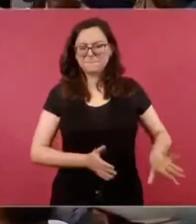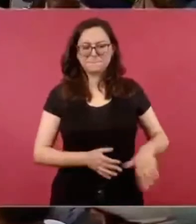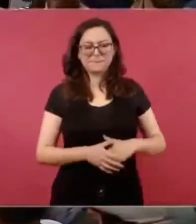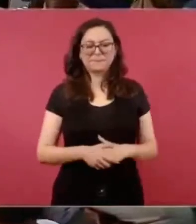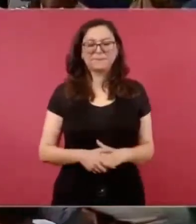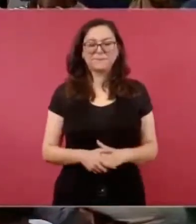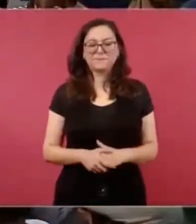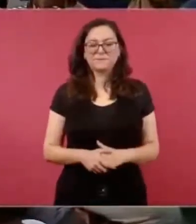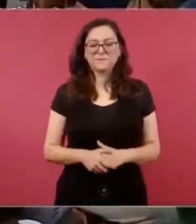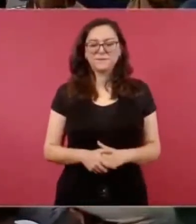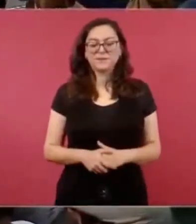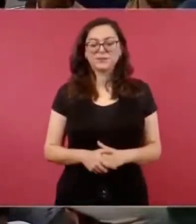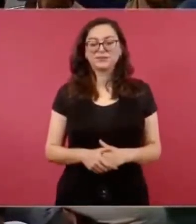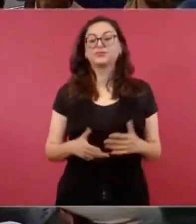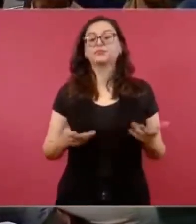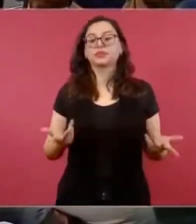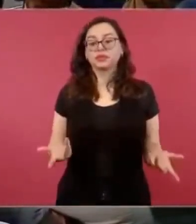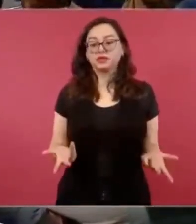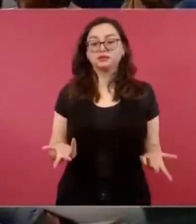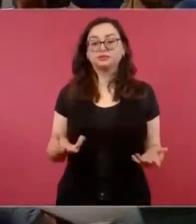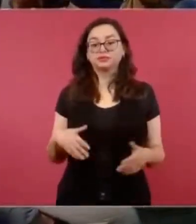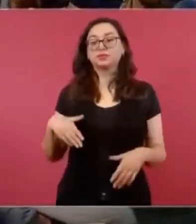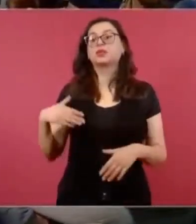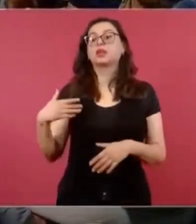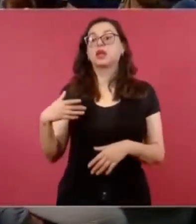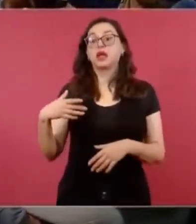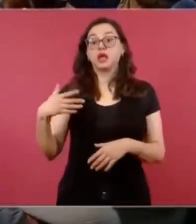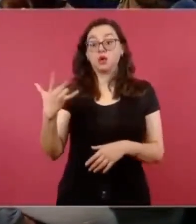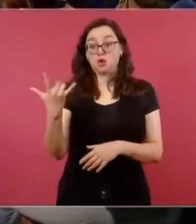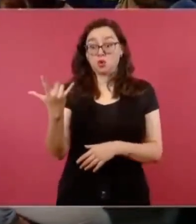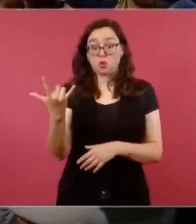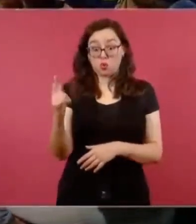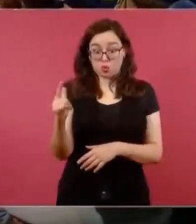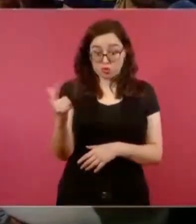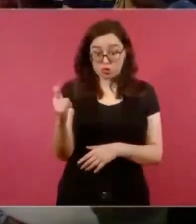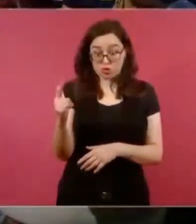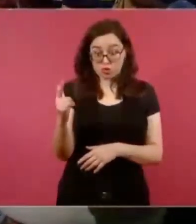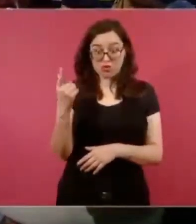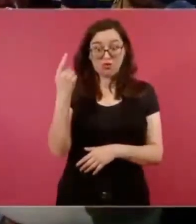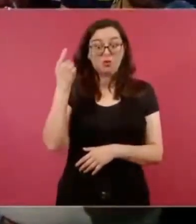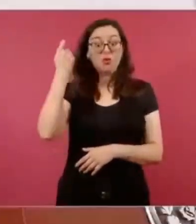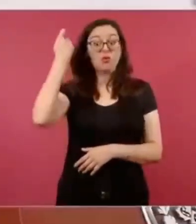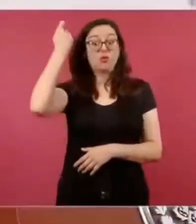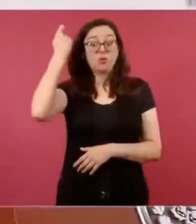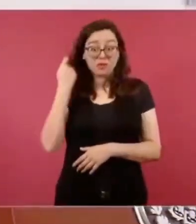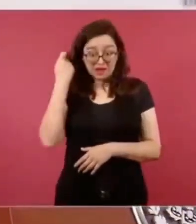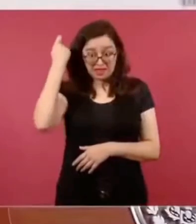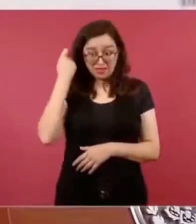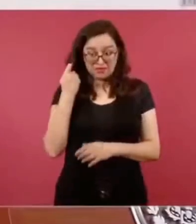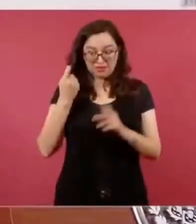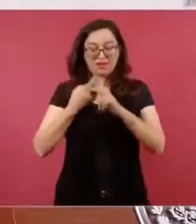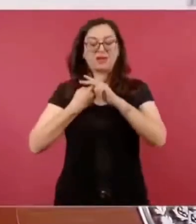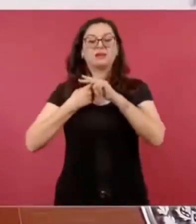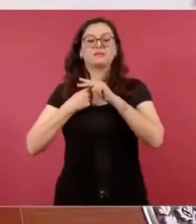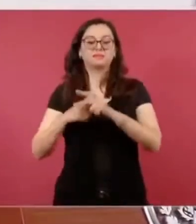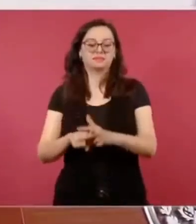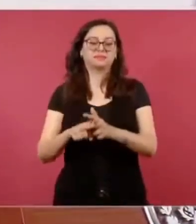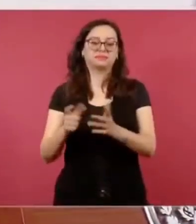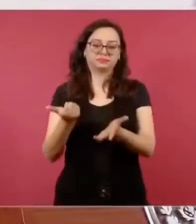Ah, bueno, los primeros beneficiarios empezarían a cobrar el día 1 de julio. Entonces, lo que